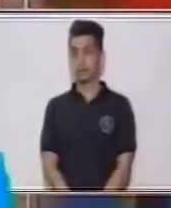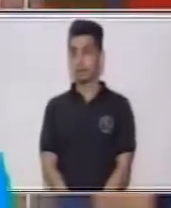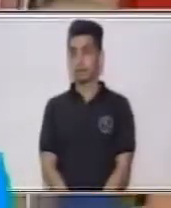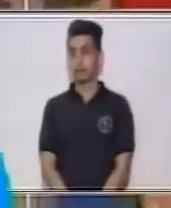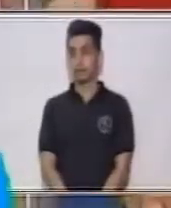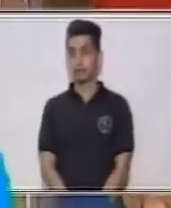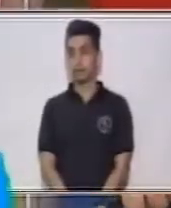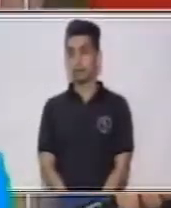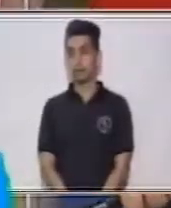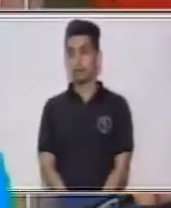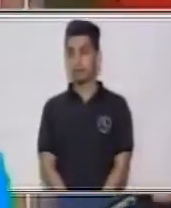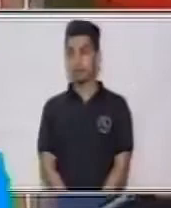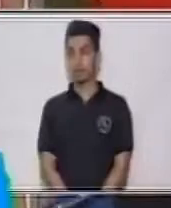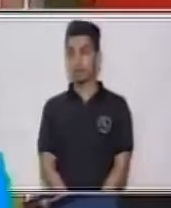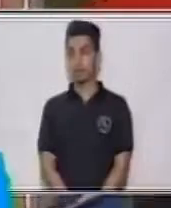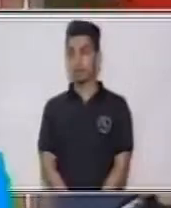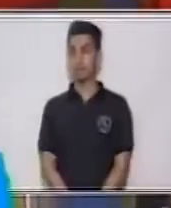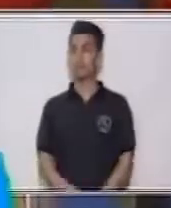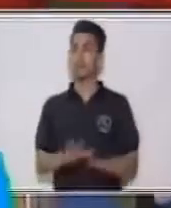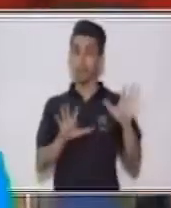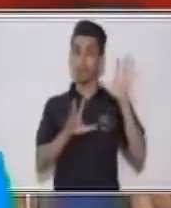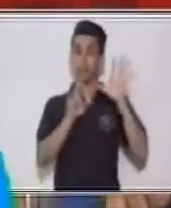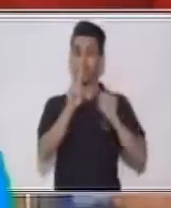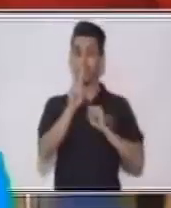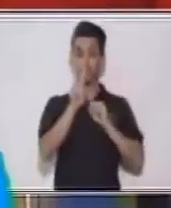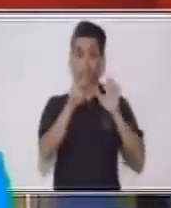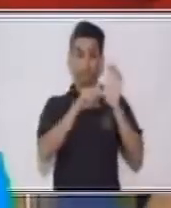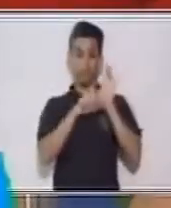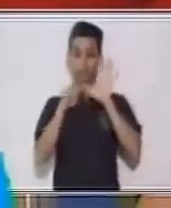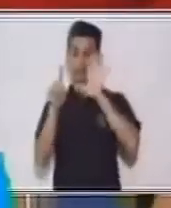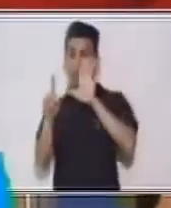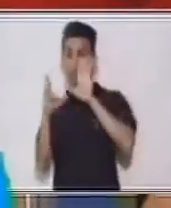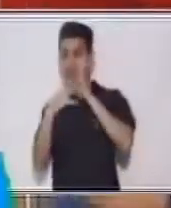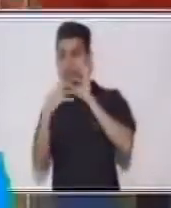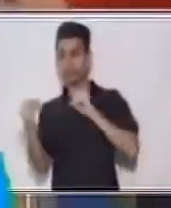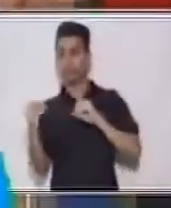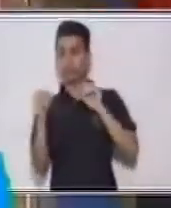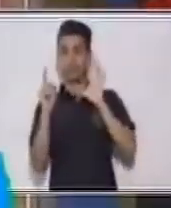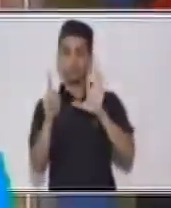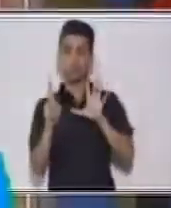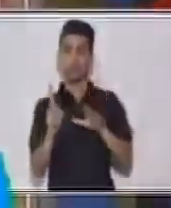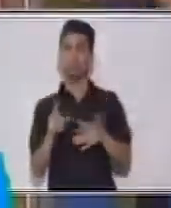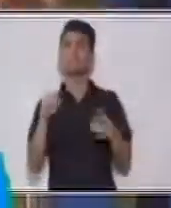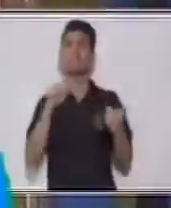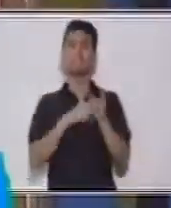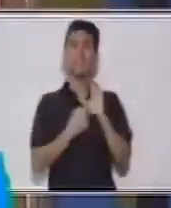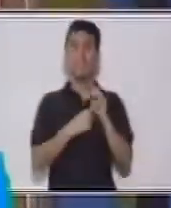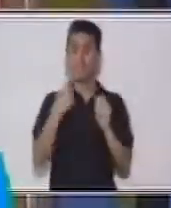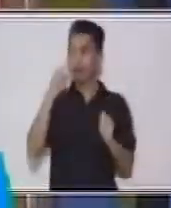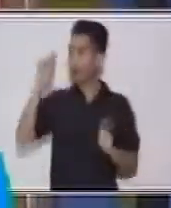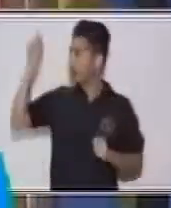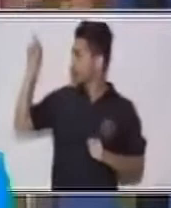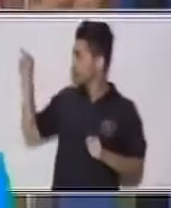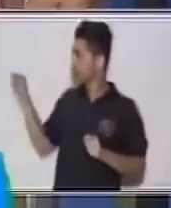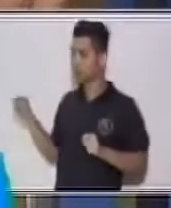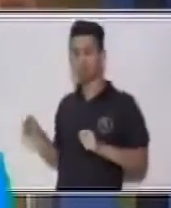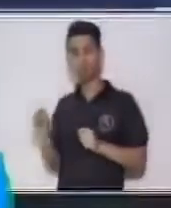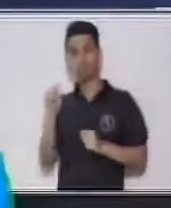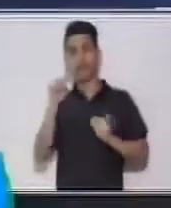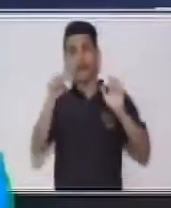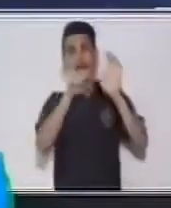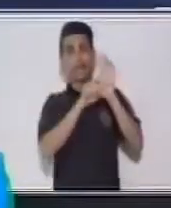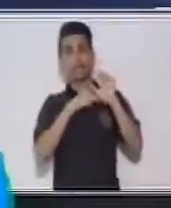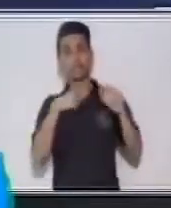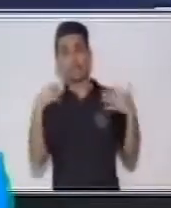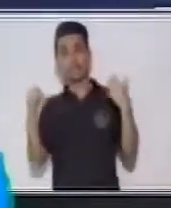y si yo digo 12 menos 66 que sucedió en todas las restas que yo acabo de